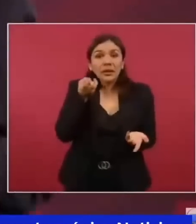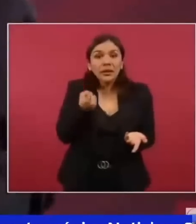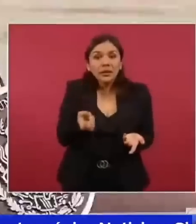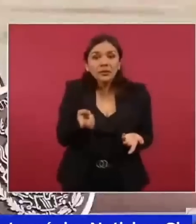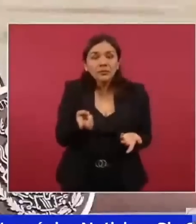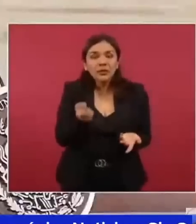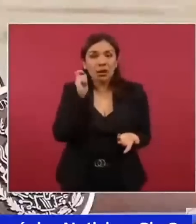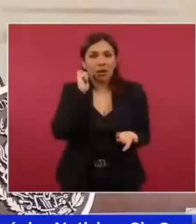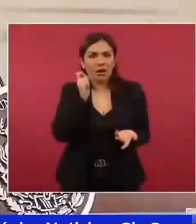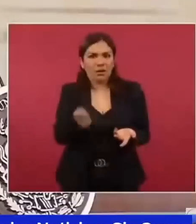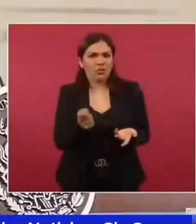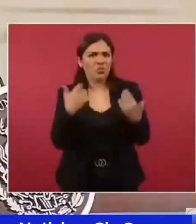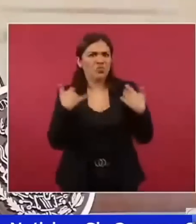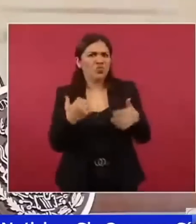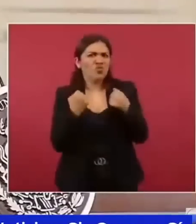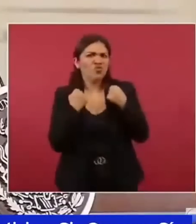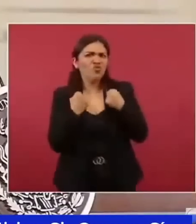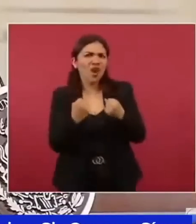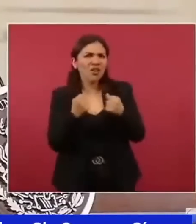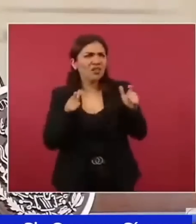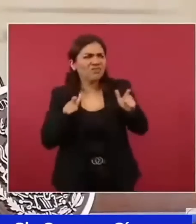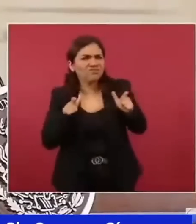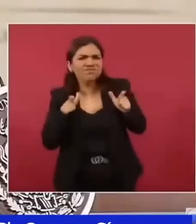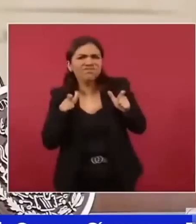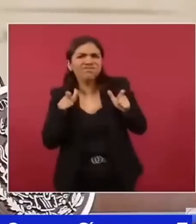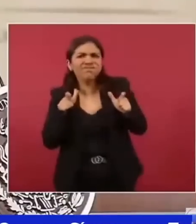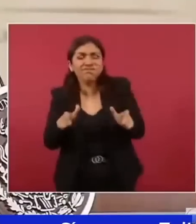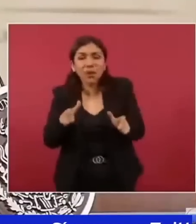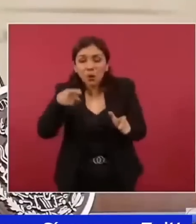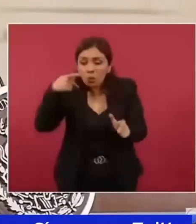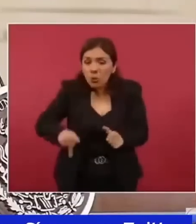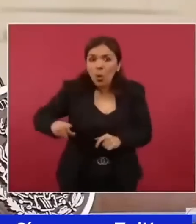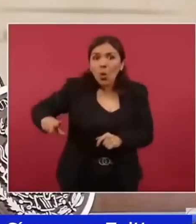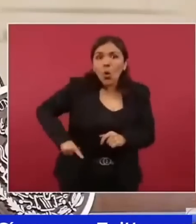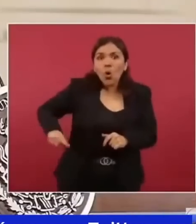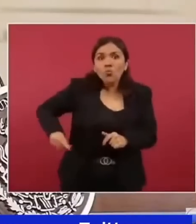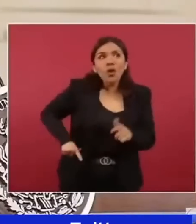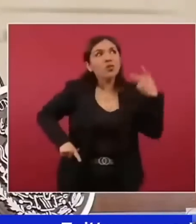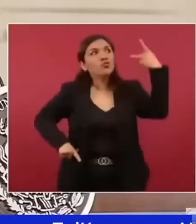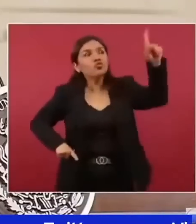de un operativo de gobiernos